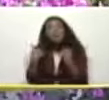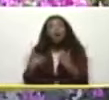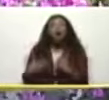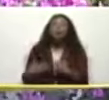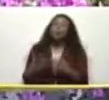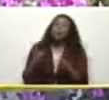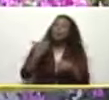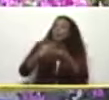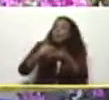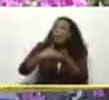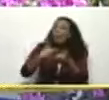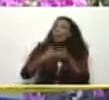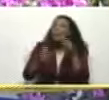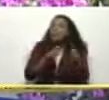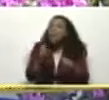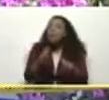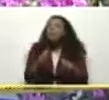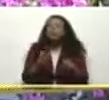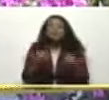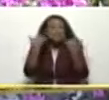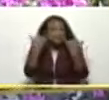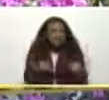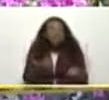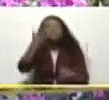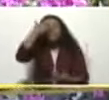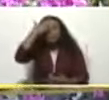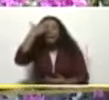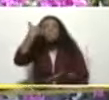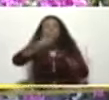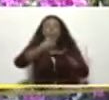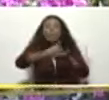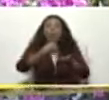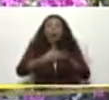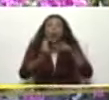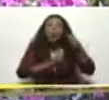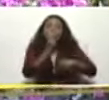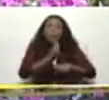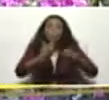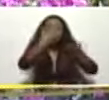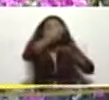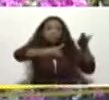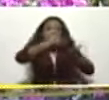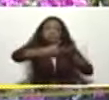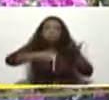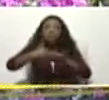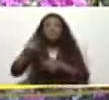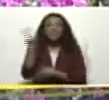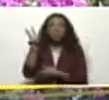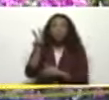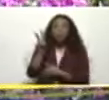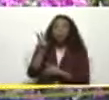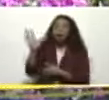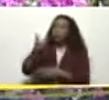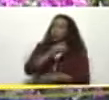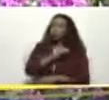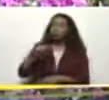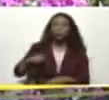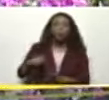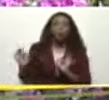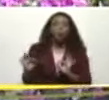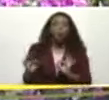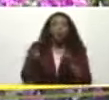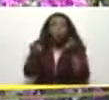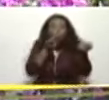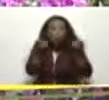en periodo de prueba, pero apenas se han probado, comprobado, Venezuela no solamente tendría estos